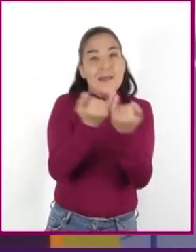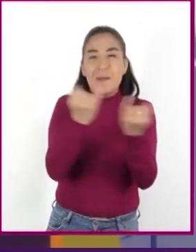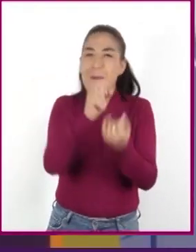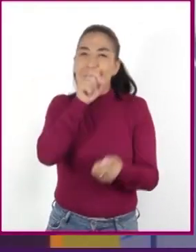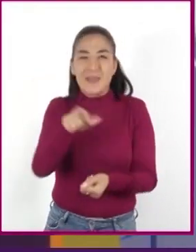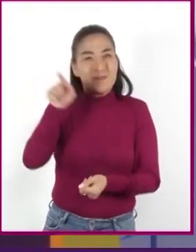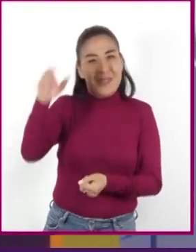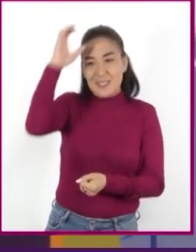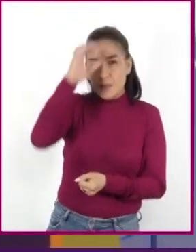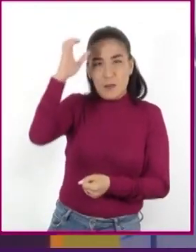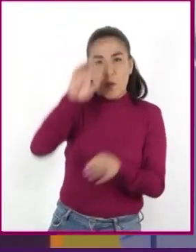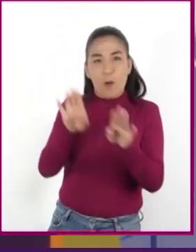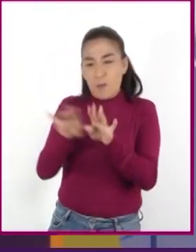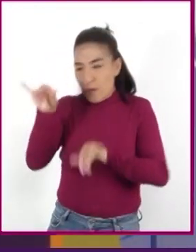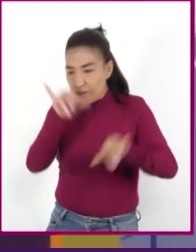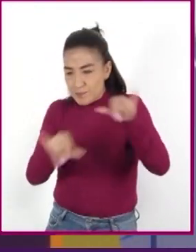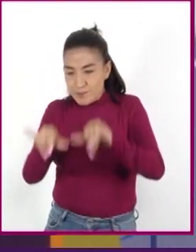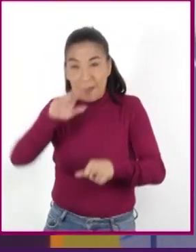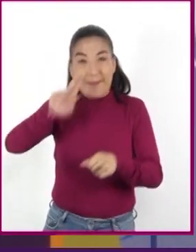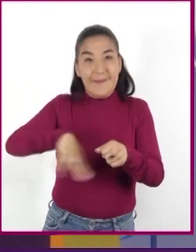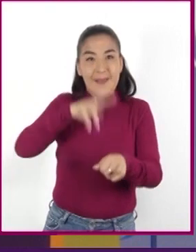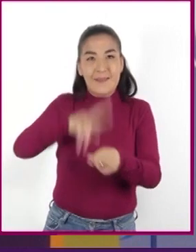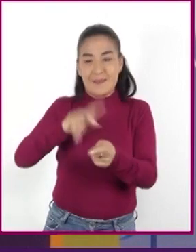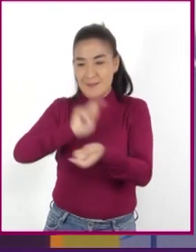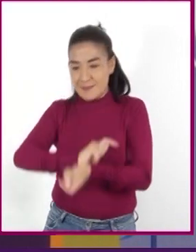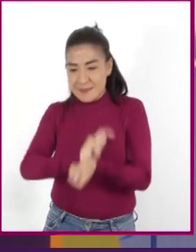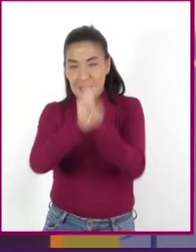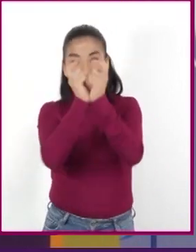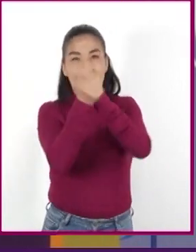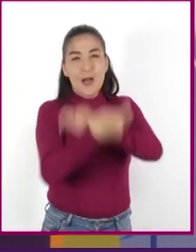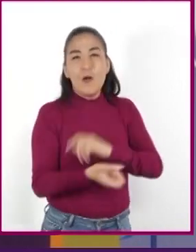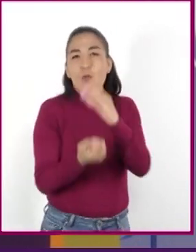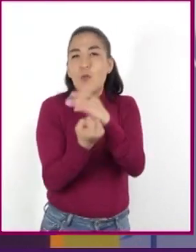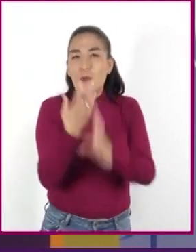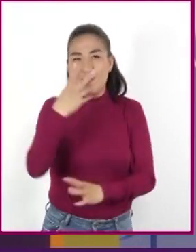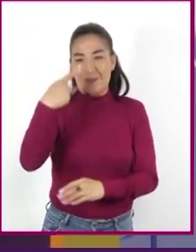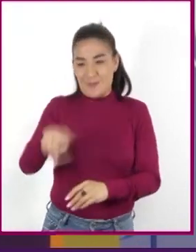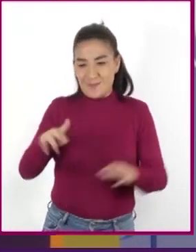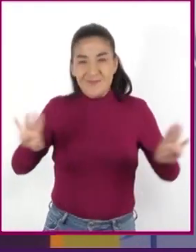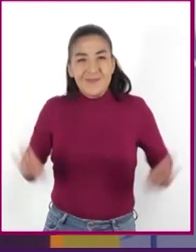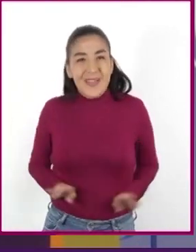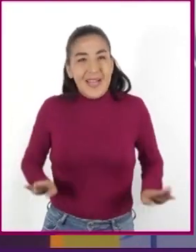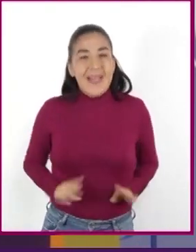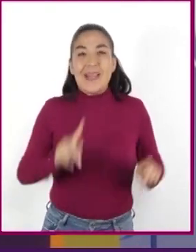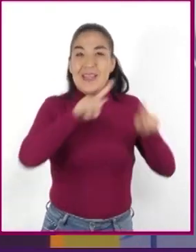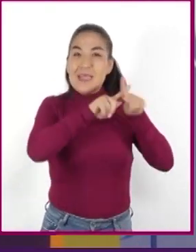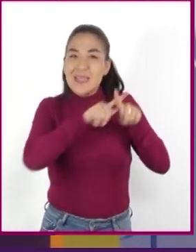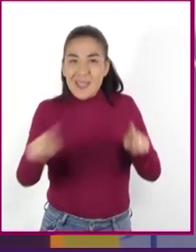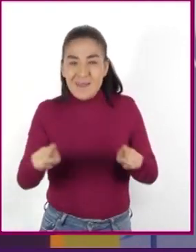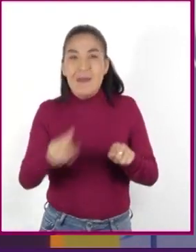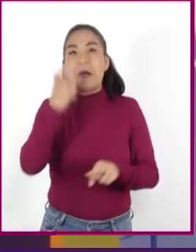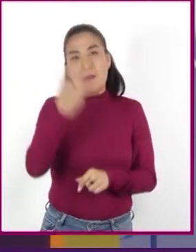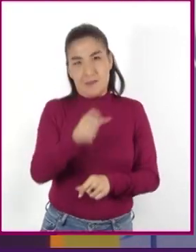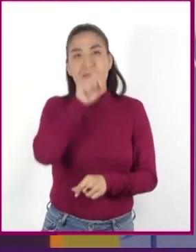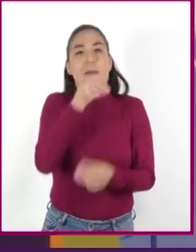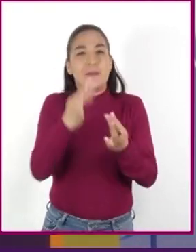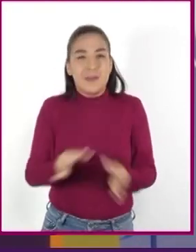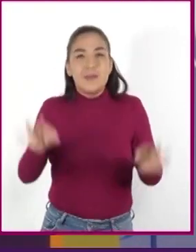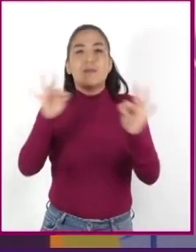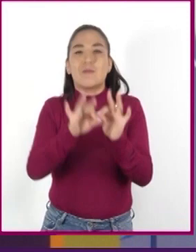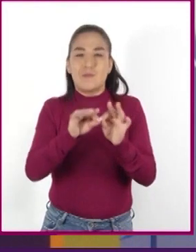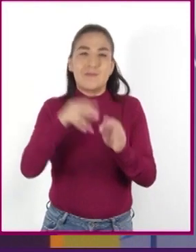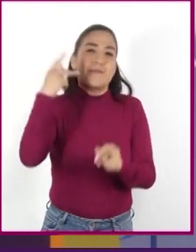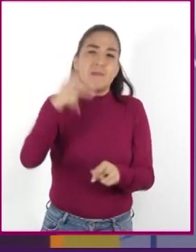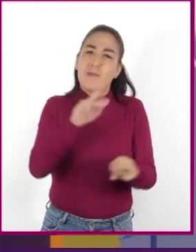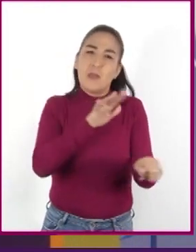las sustancias naturales, para poder transformarlas en nuevas sustancias con propiedades distintas que las hacen valiosas en diferentes